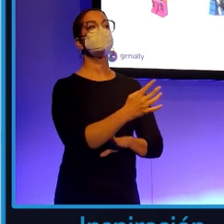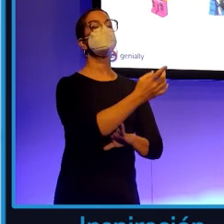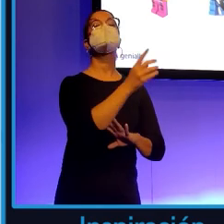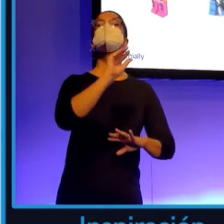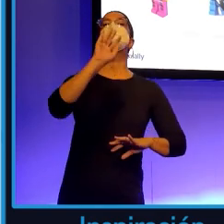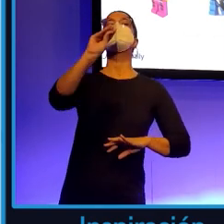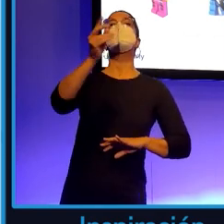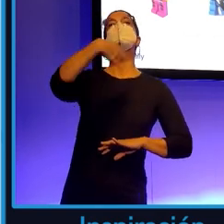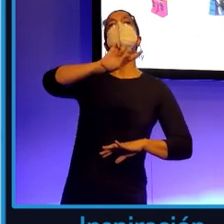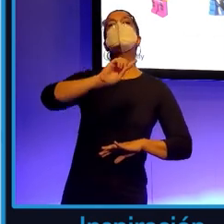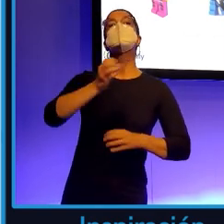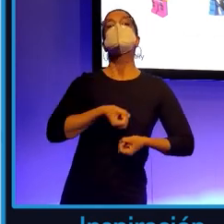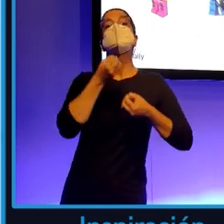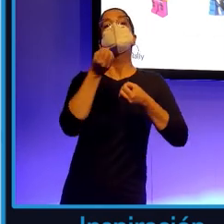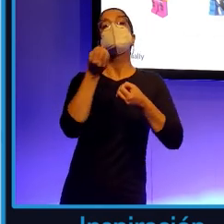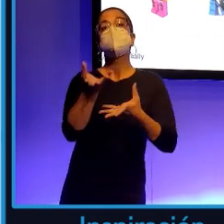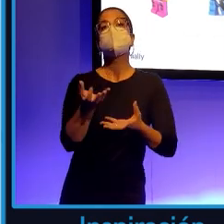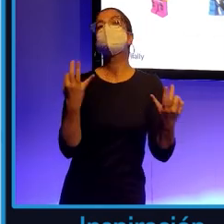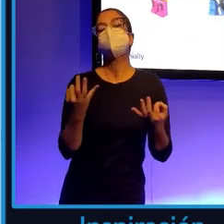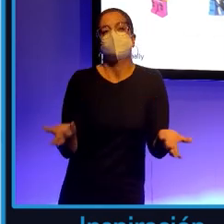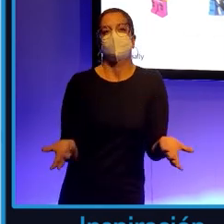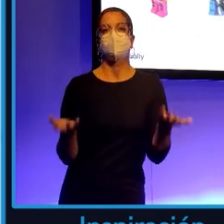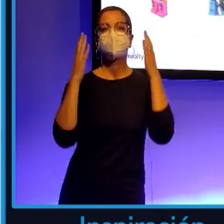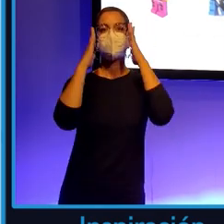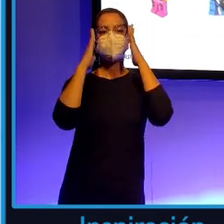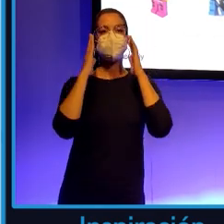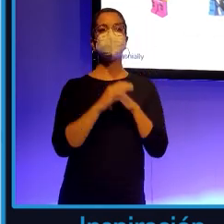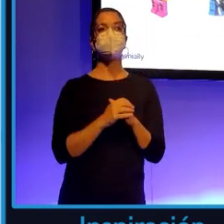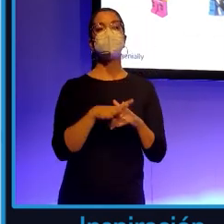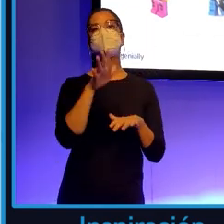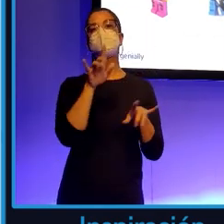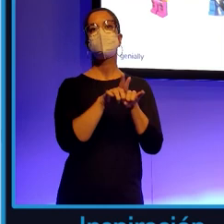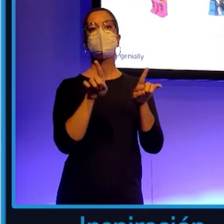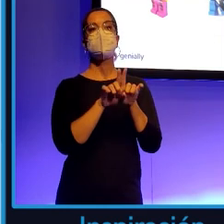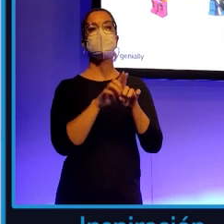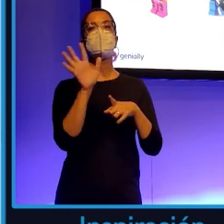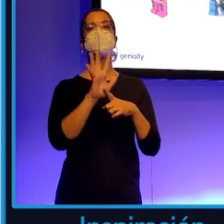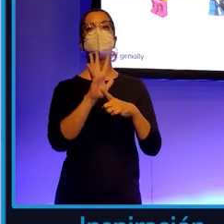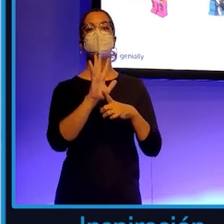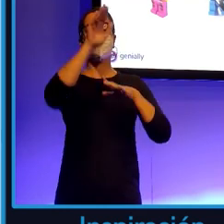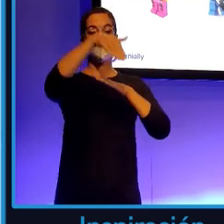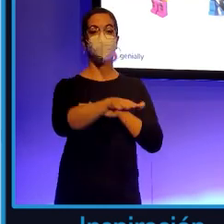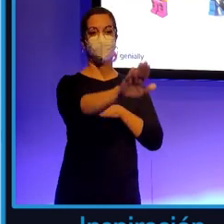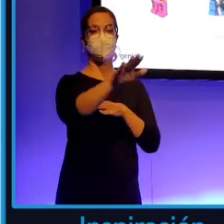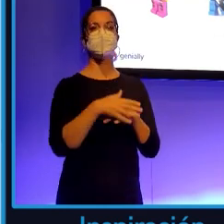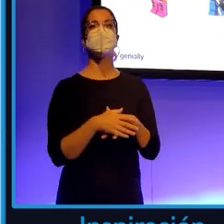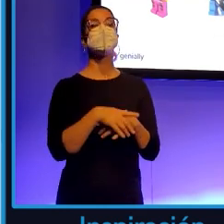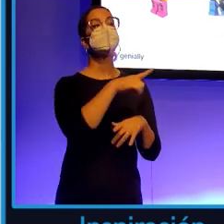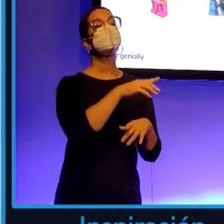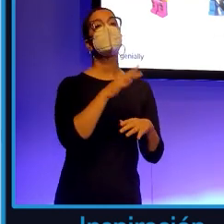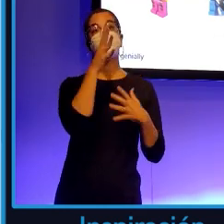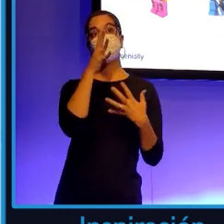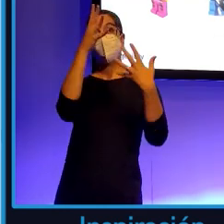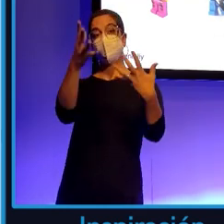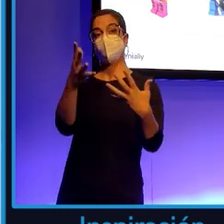con el psuc han hecho pues parece un parque de atracciones la verdad y que te ves en 10 años trabajando parque de